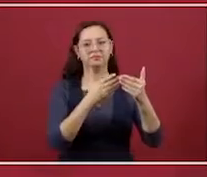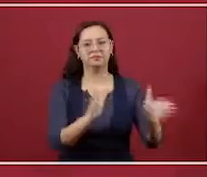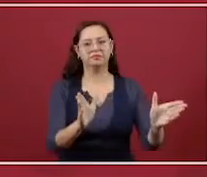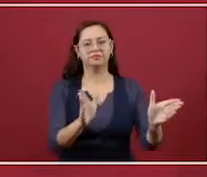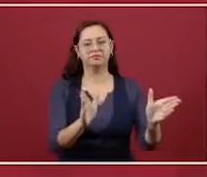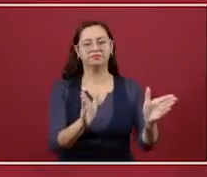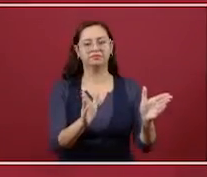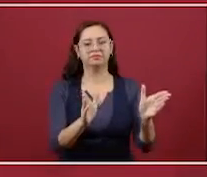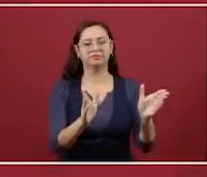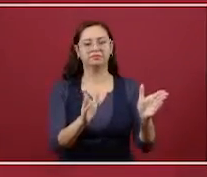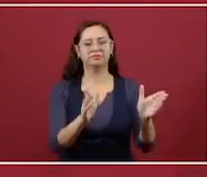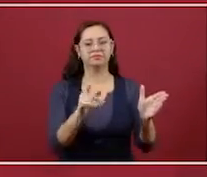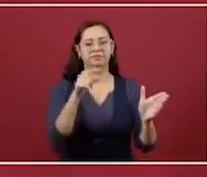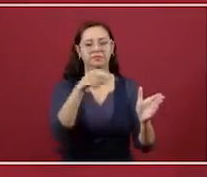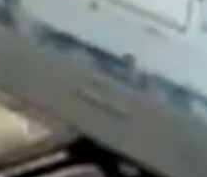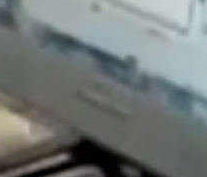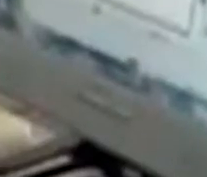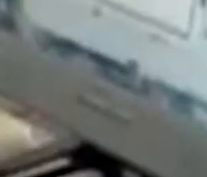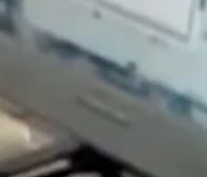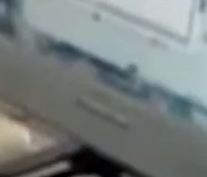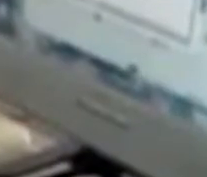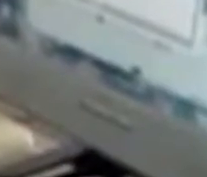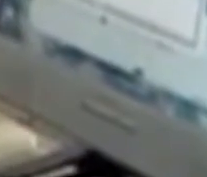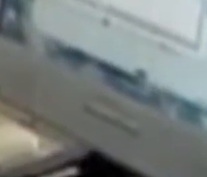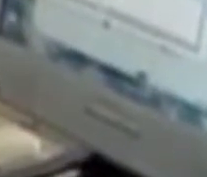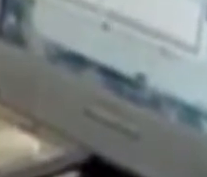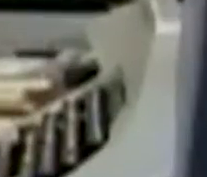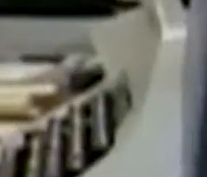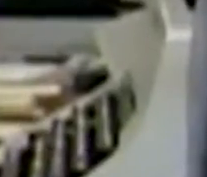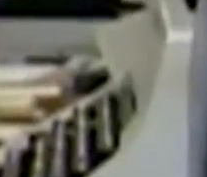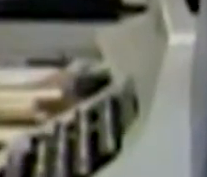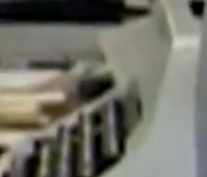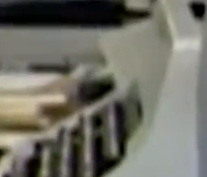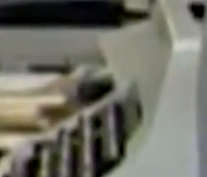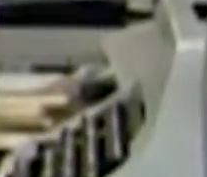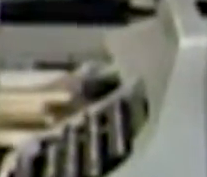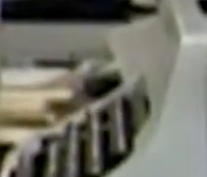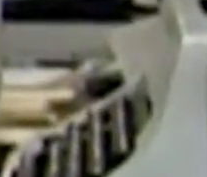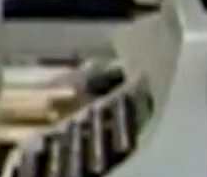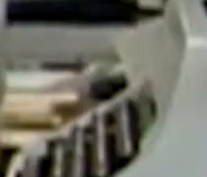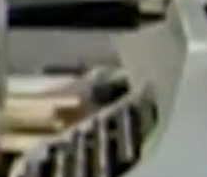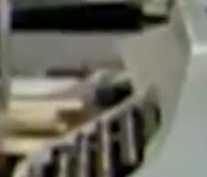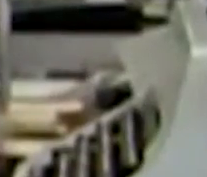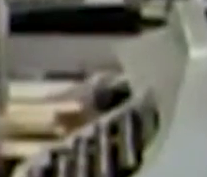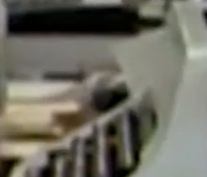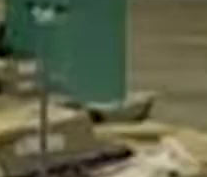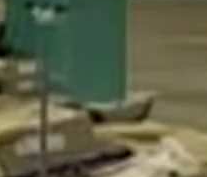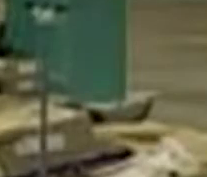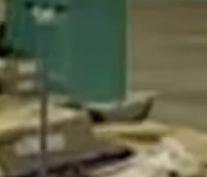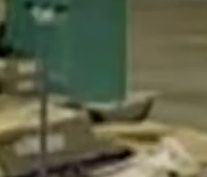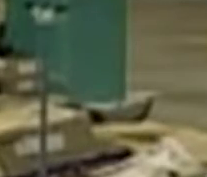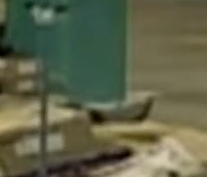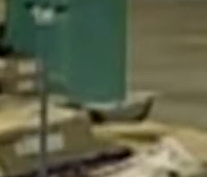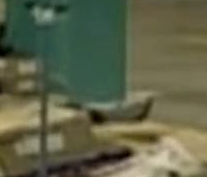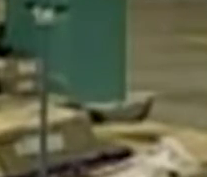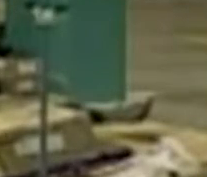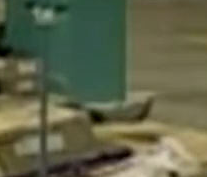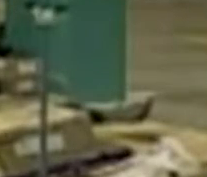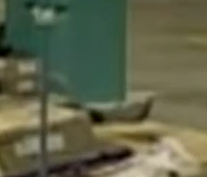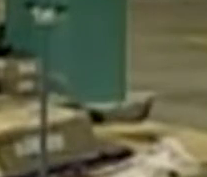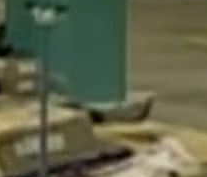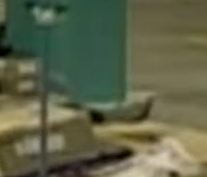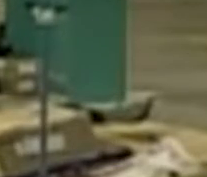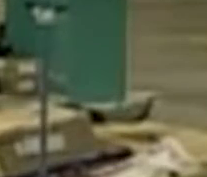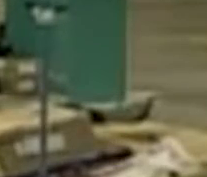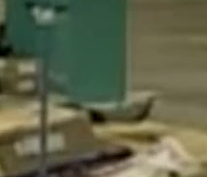para evitar conflictos que afectan a empresas que se pierdan fuentes de trabajo están en vías de solución muchas demandas de trabajadores por mejores salarios